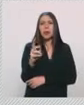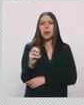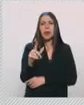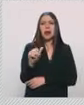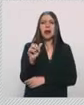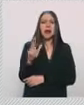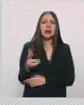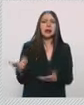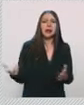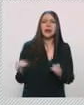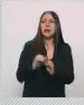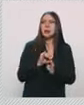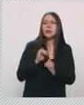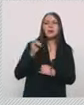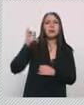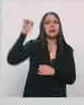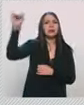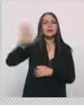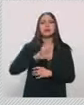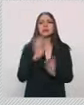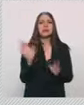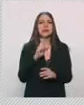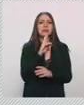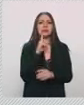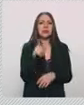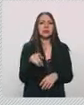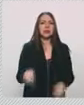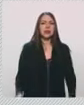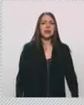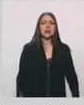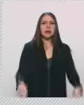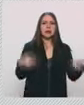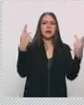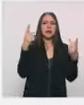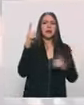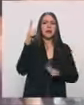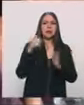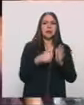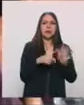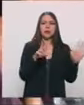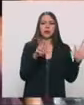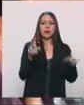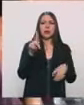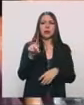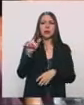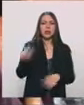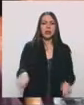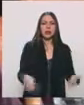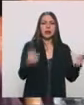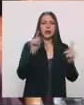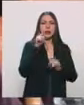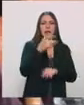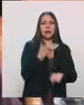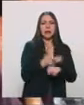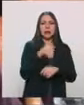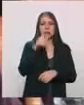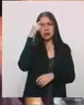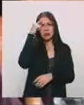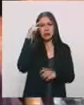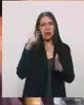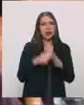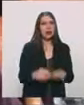del Pacífico. Y lo vendió a Estados Unidos en 1876, por lo que él creyó que era un